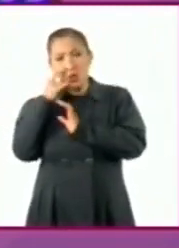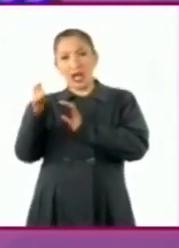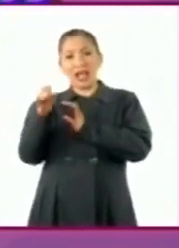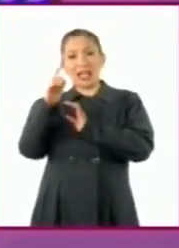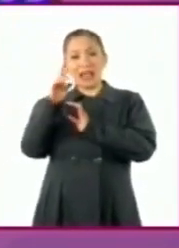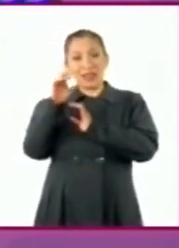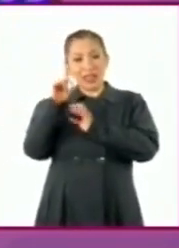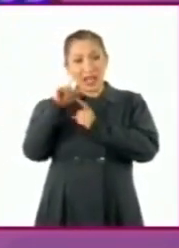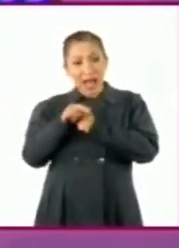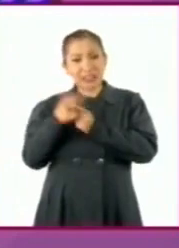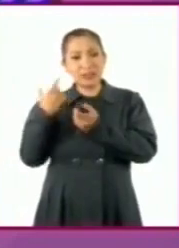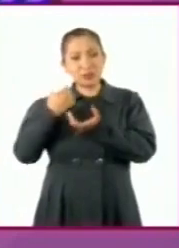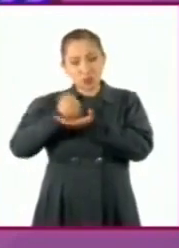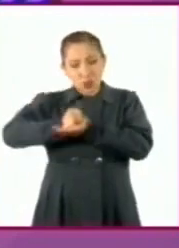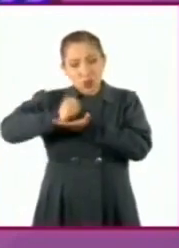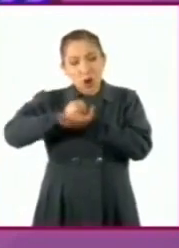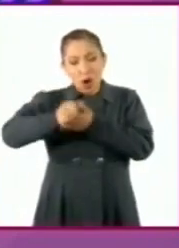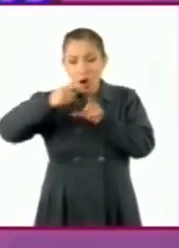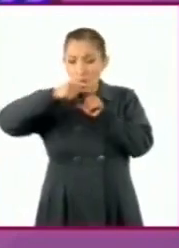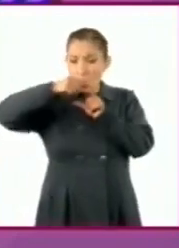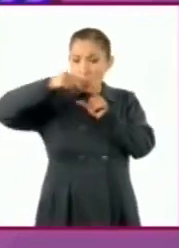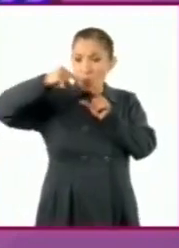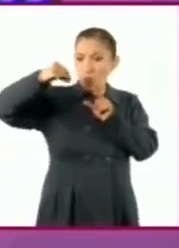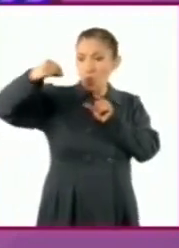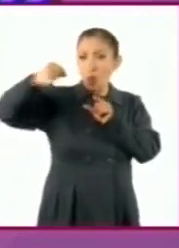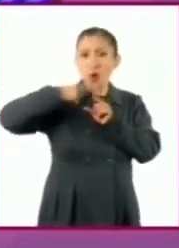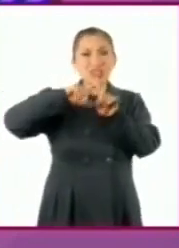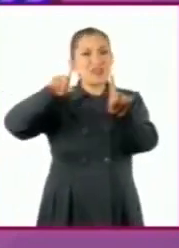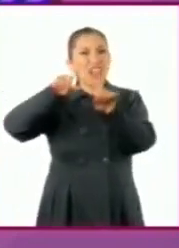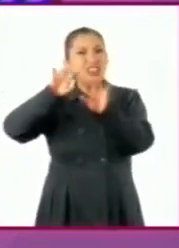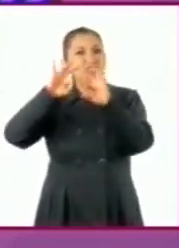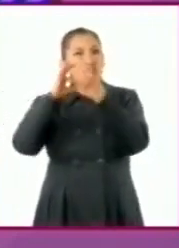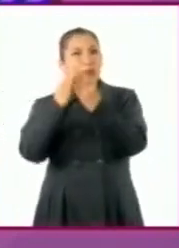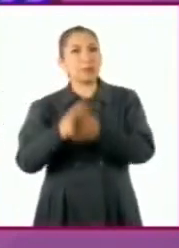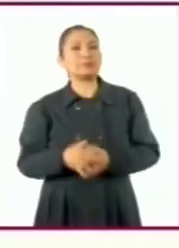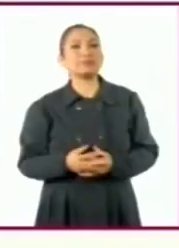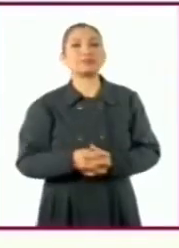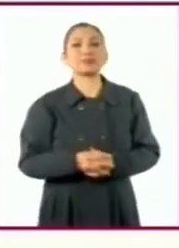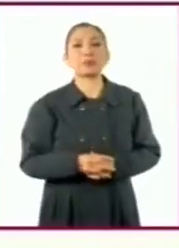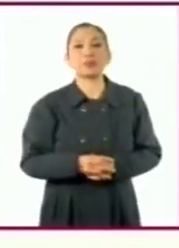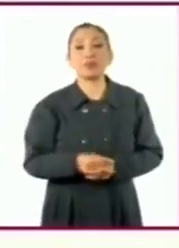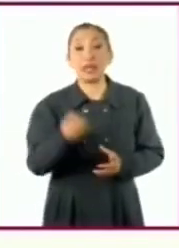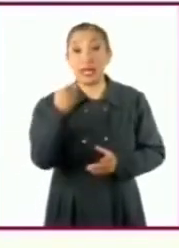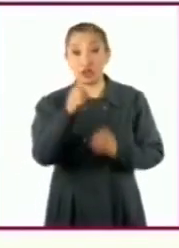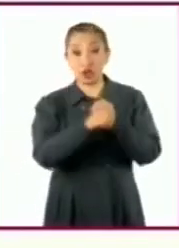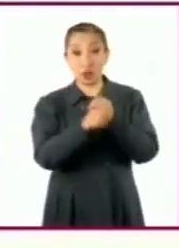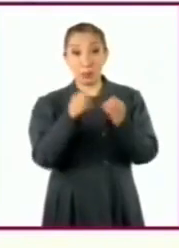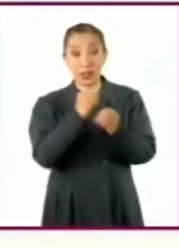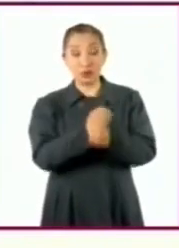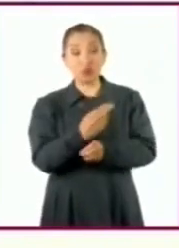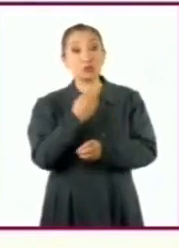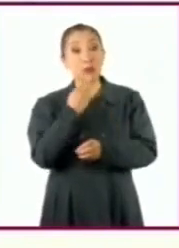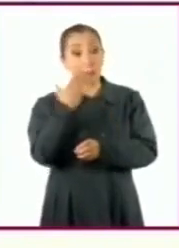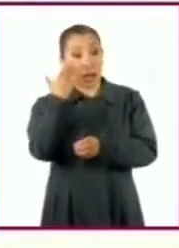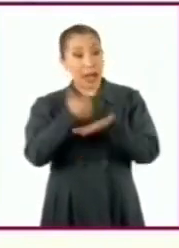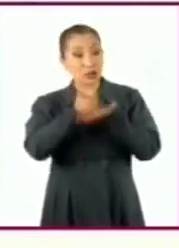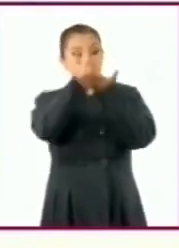raderas, raspadores y puntas de proyectil de muy diversa morfología. Estos objetos eran útiles para